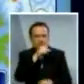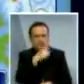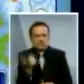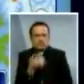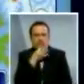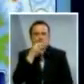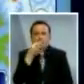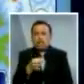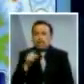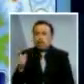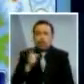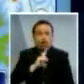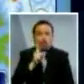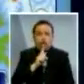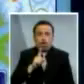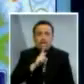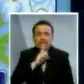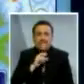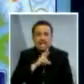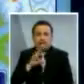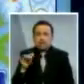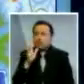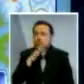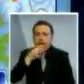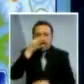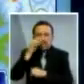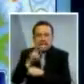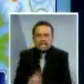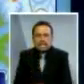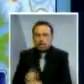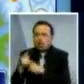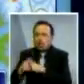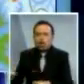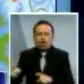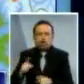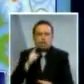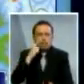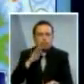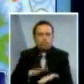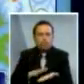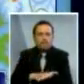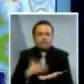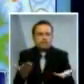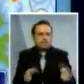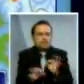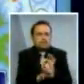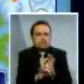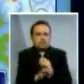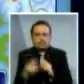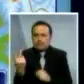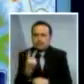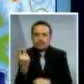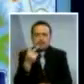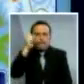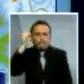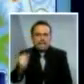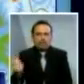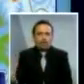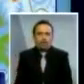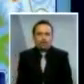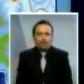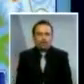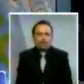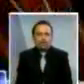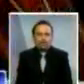deciden calificar este hecho no terrorista porque no habían testigos o otros medios de prueba, explícame qué otros medios de prueba, si los únicos 2 testigos los mataron. Senador,